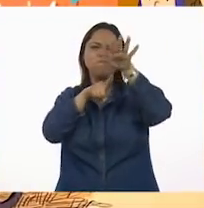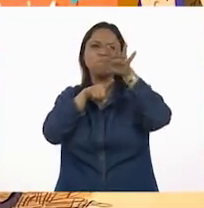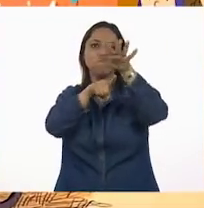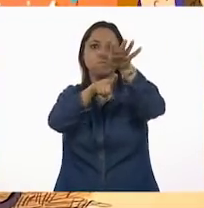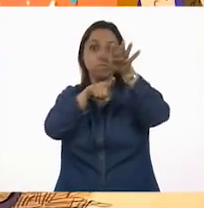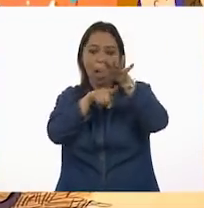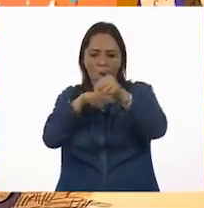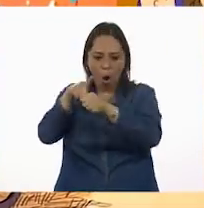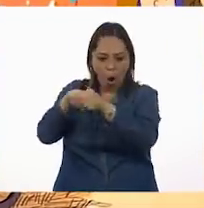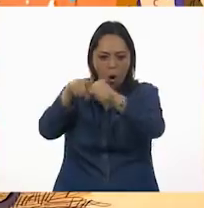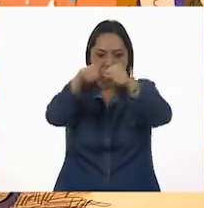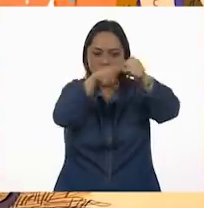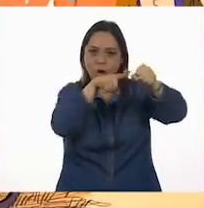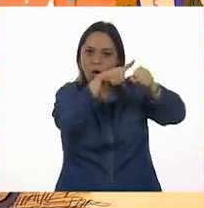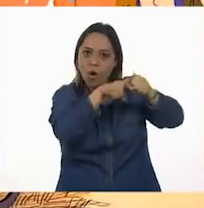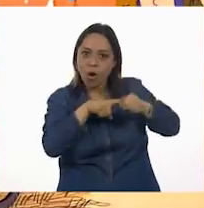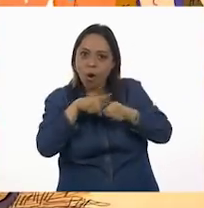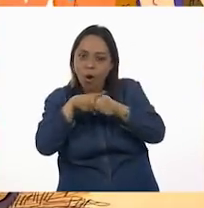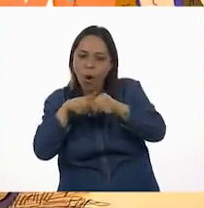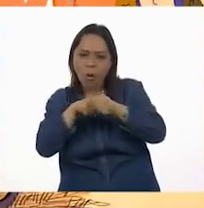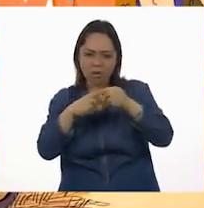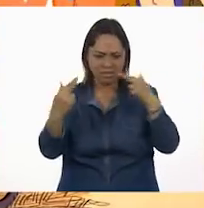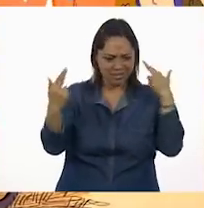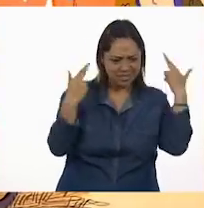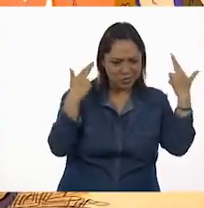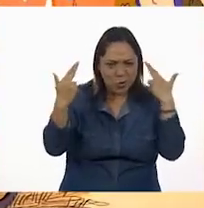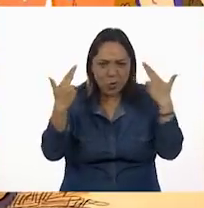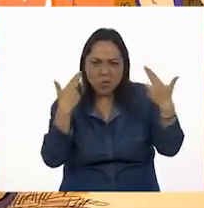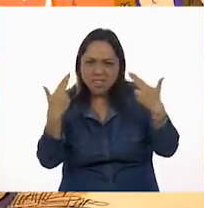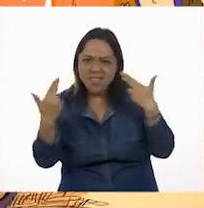Tiene colores, tiene sonidos,